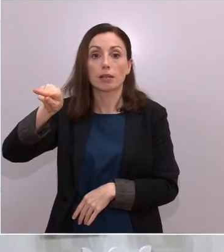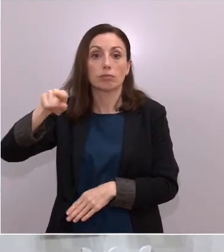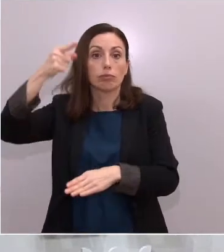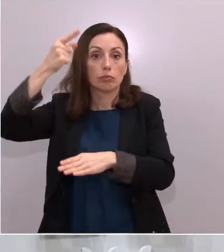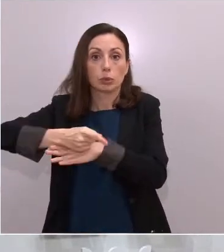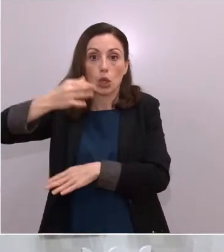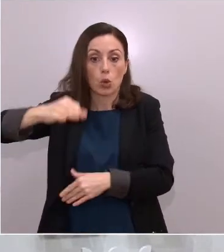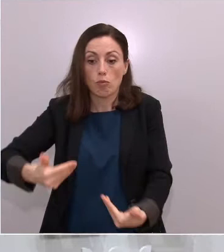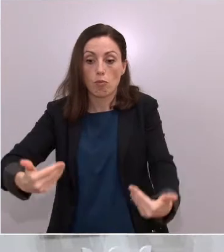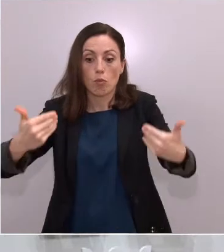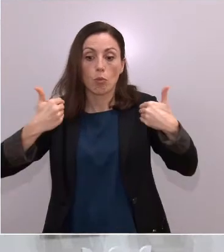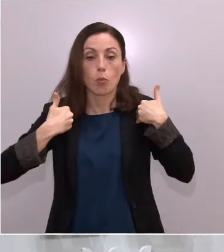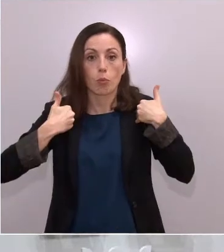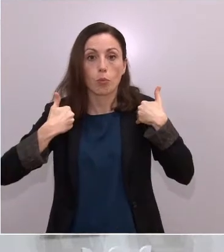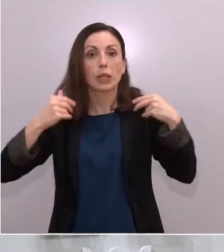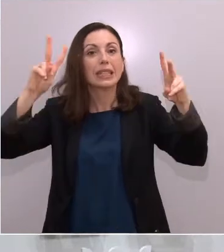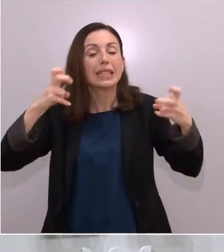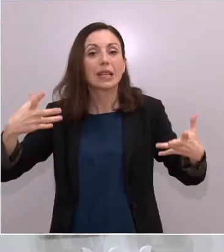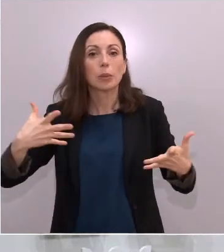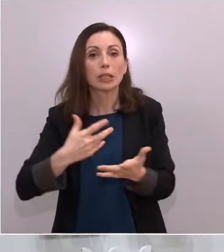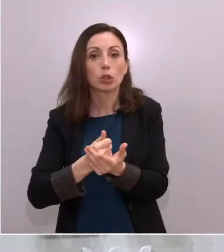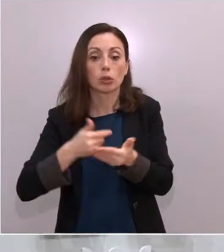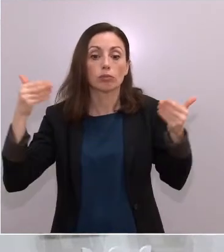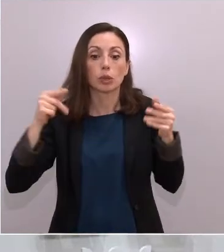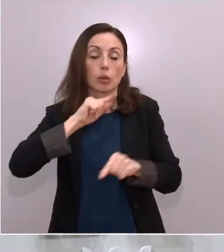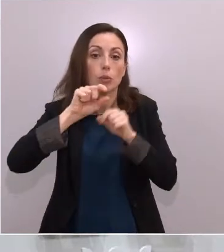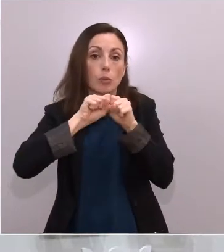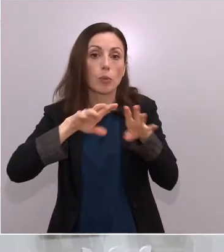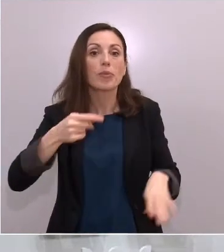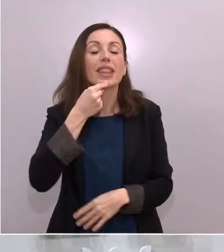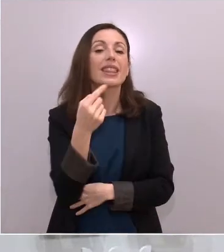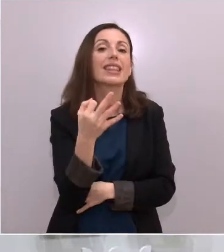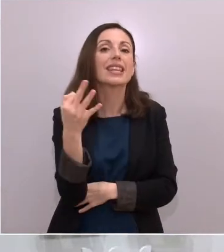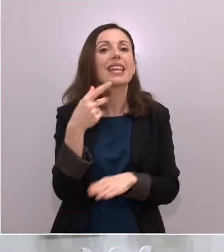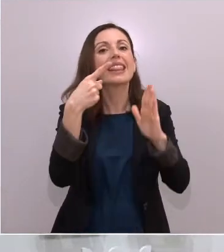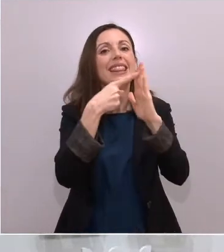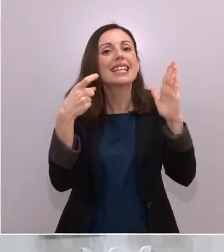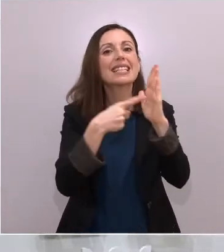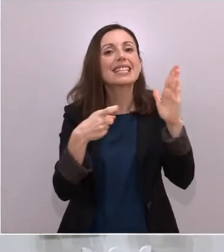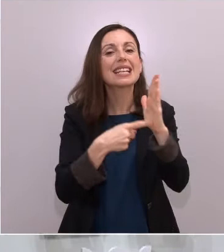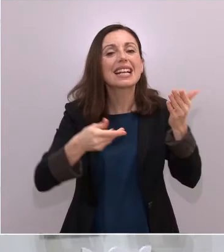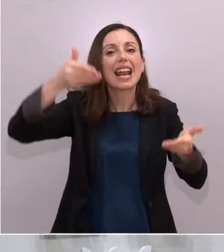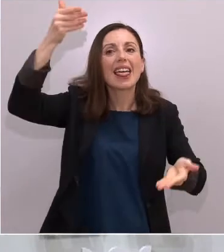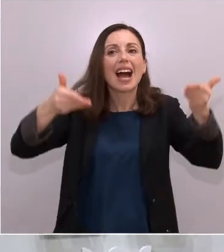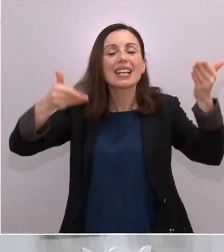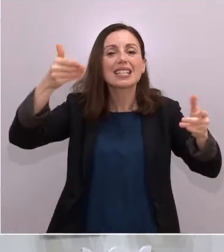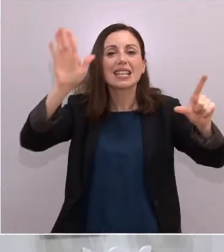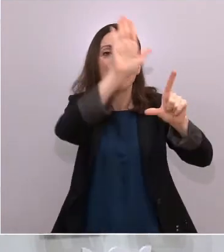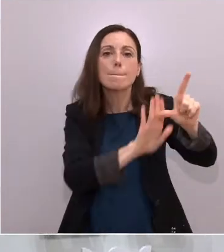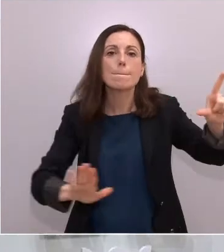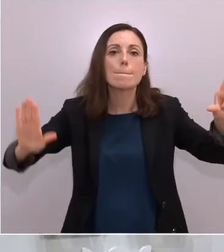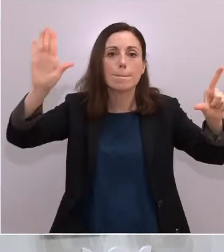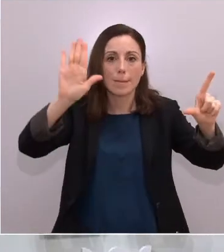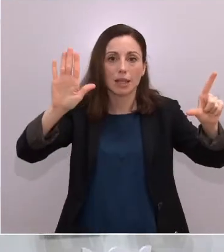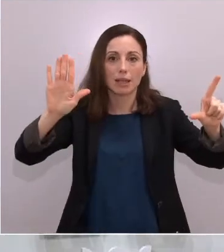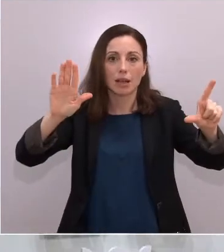y la autoridad competente en todo lo referente a esta pandemia, ya ha establecido que la desescalada debe ser asimétrica por